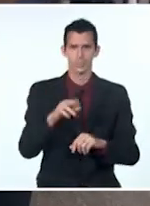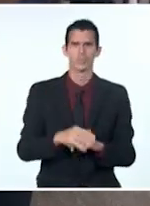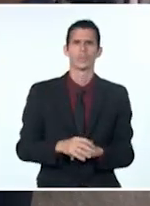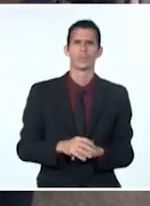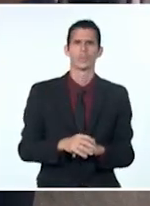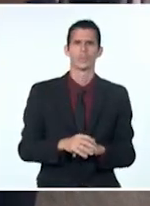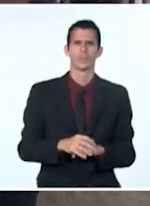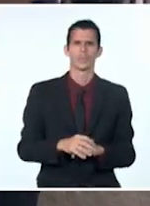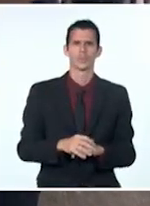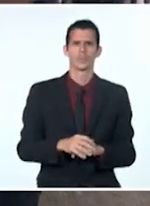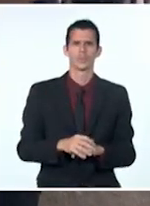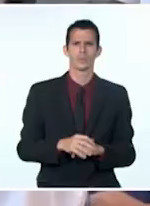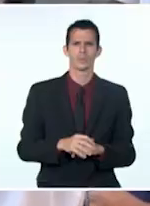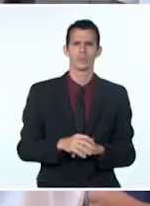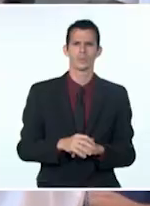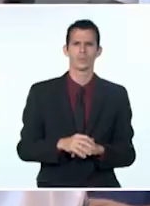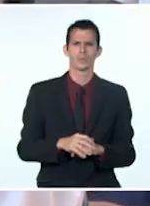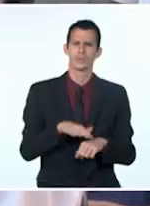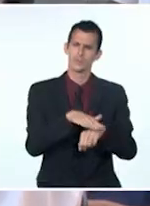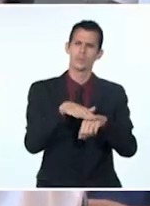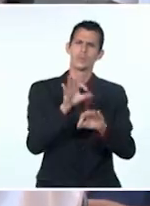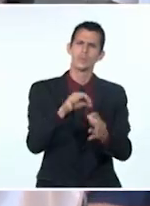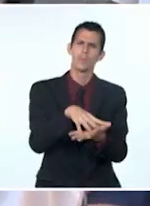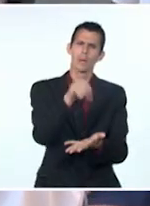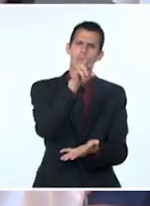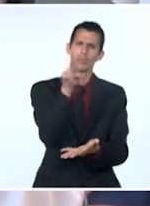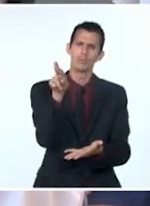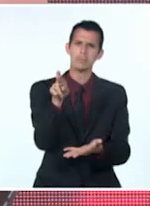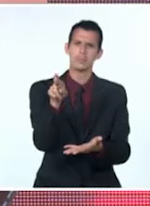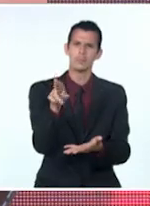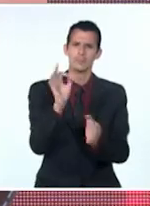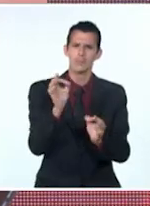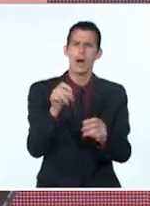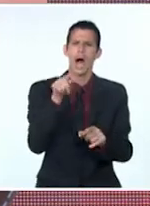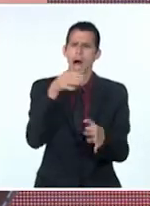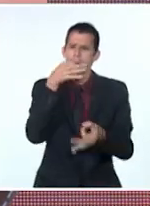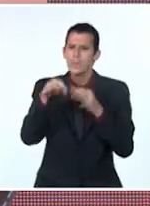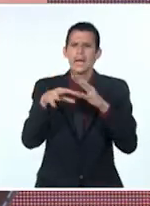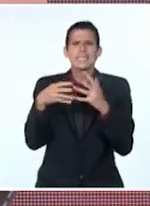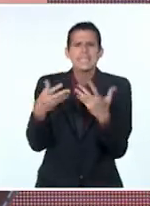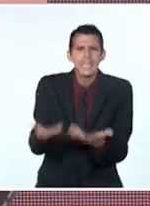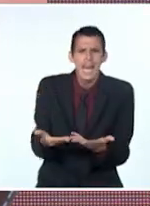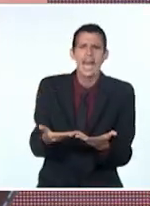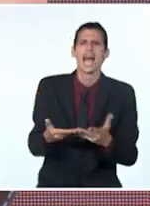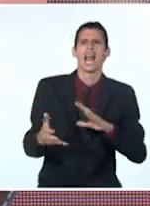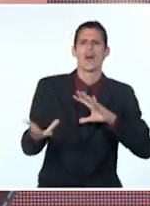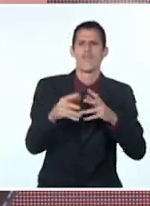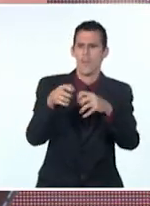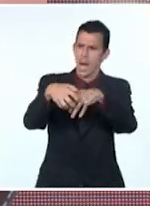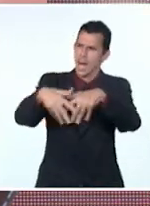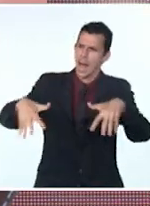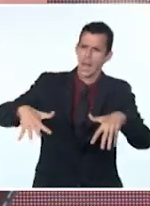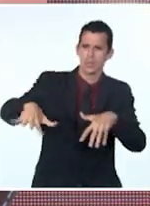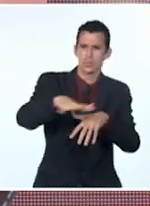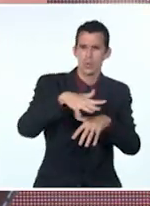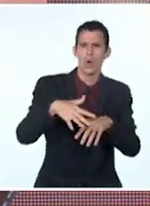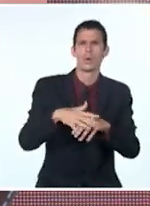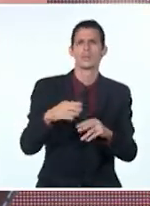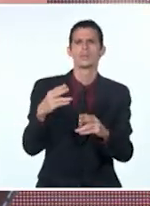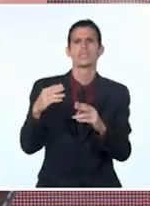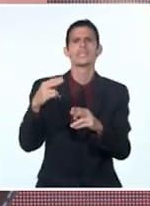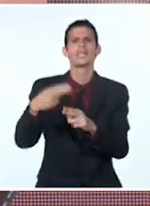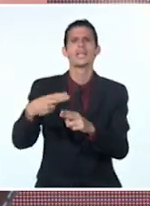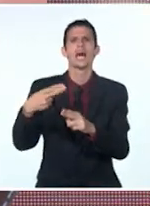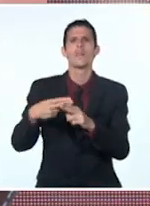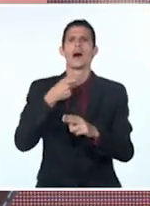la computadora de la familia cubana. Fe de ello lo dan los más de 5 millones de graduados de los diferentes cursos impartidos en